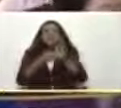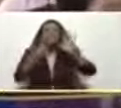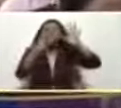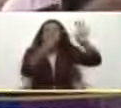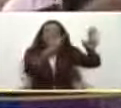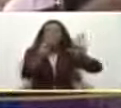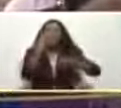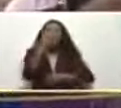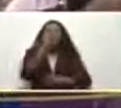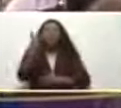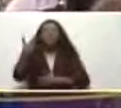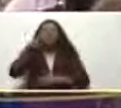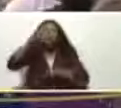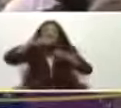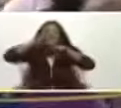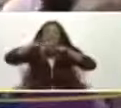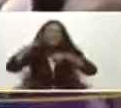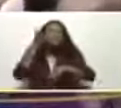27.742 niñas.